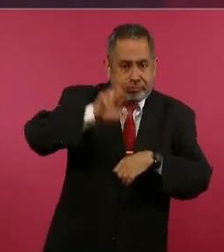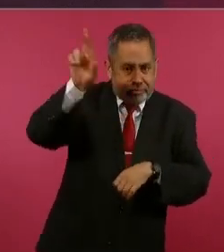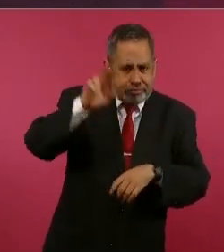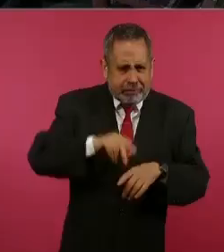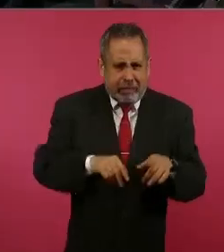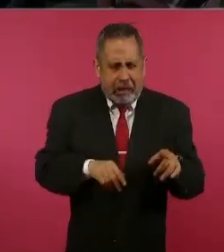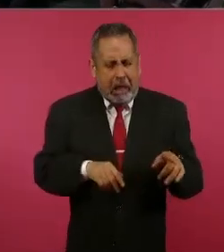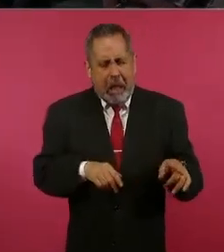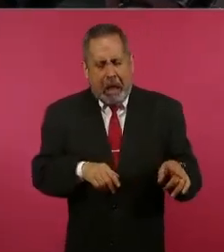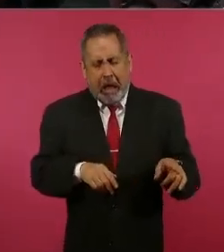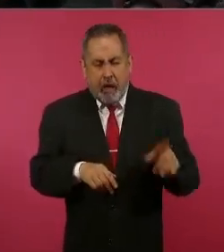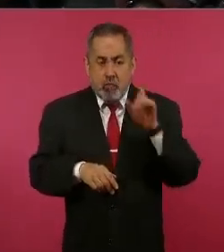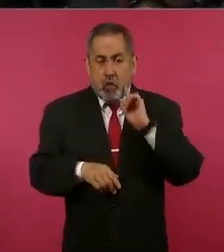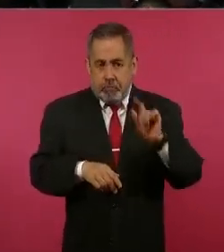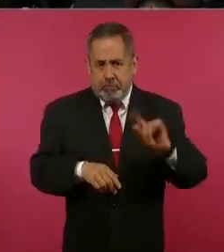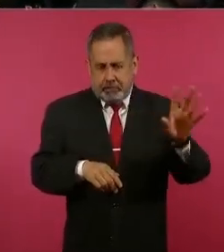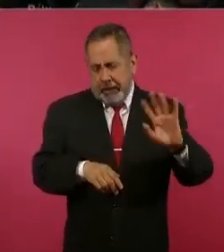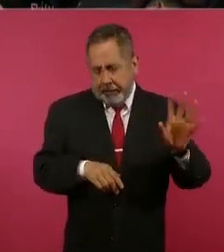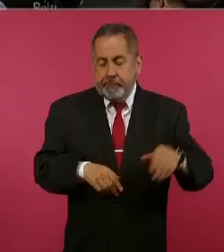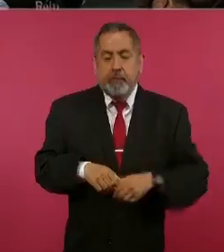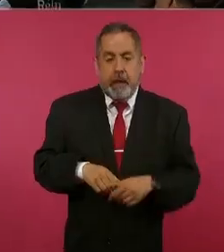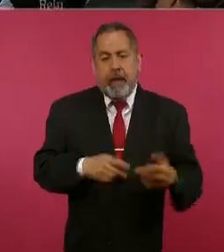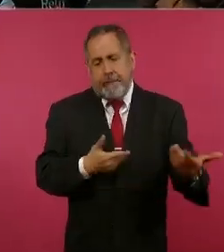Se habló de